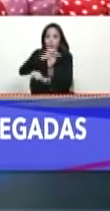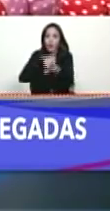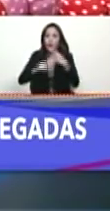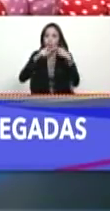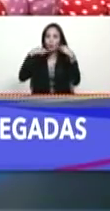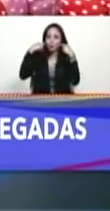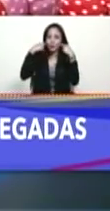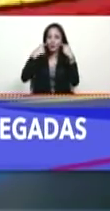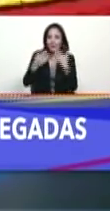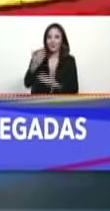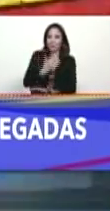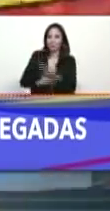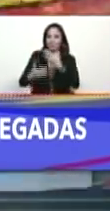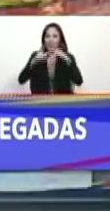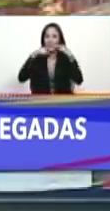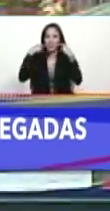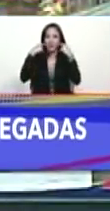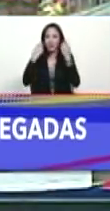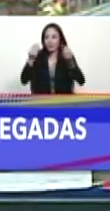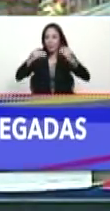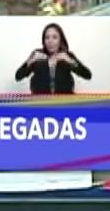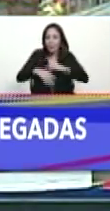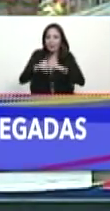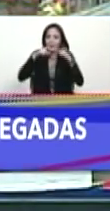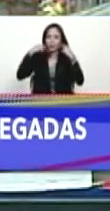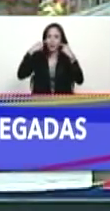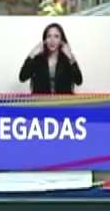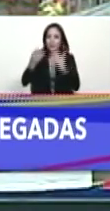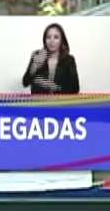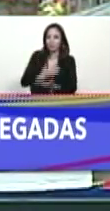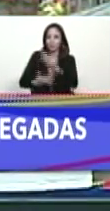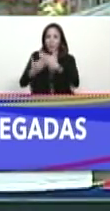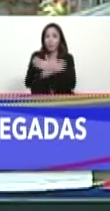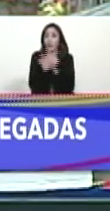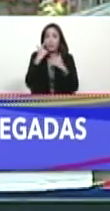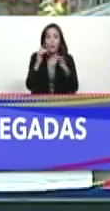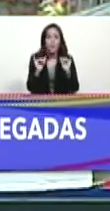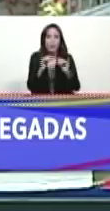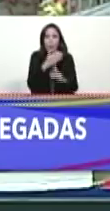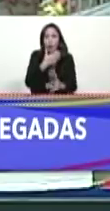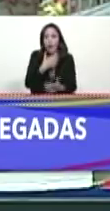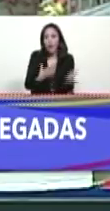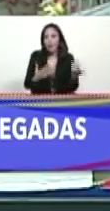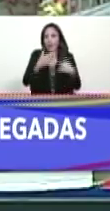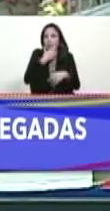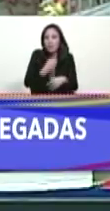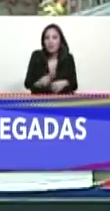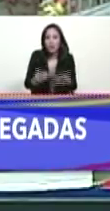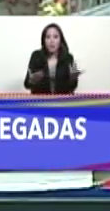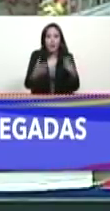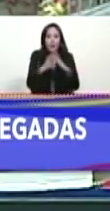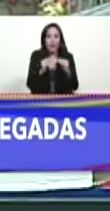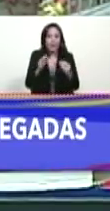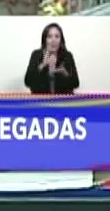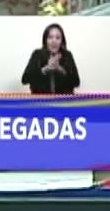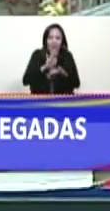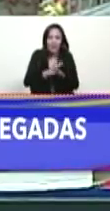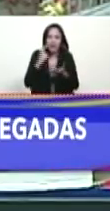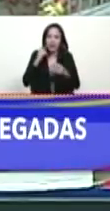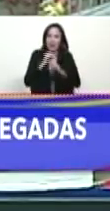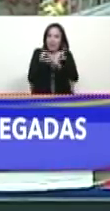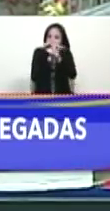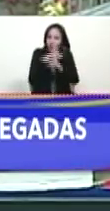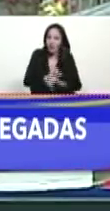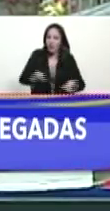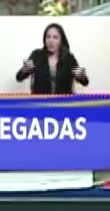sonrisa, recibe 1000 sonrisas. Y así ha sido esta Navidad. Plena, plena de regalos